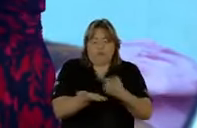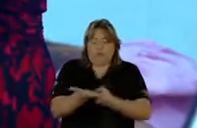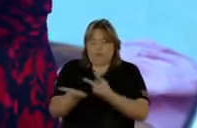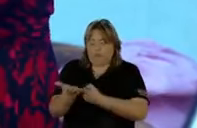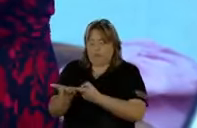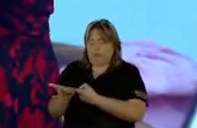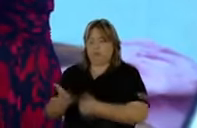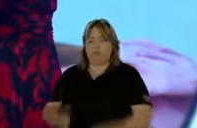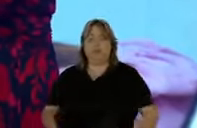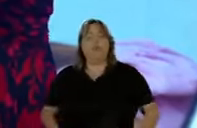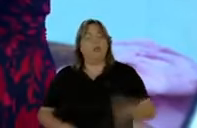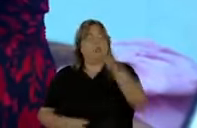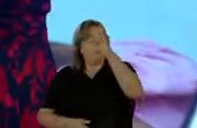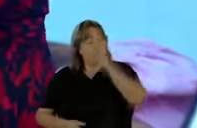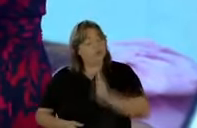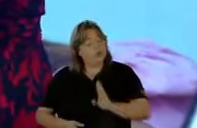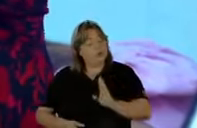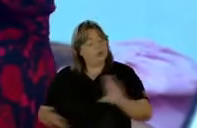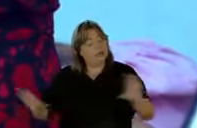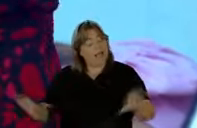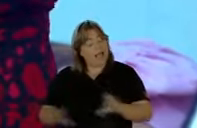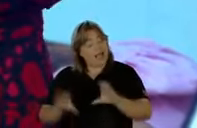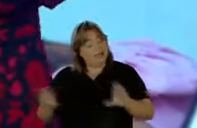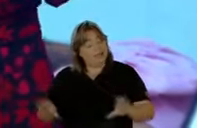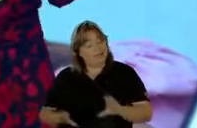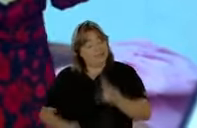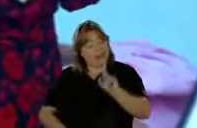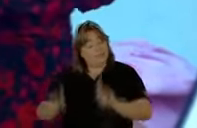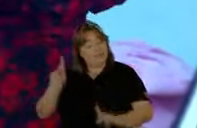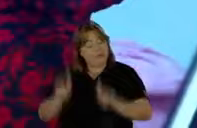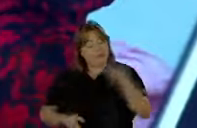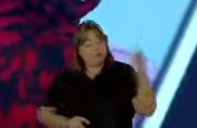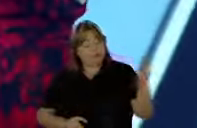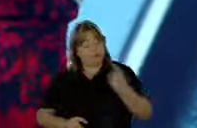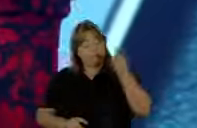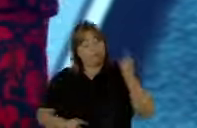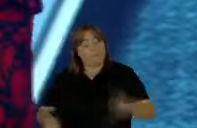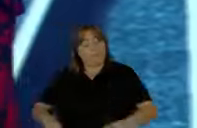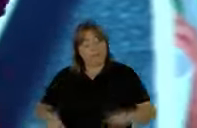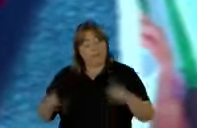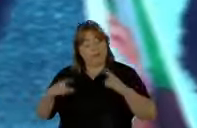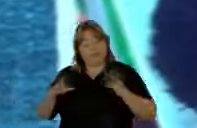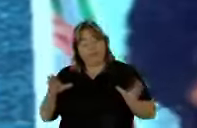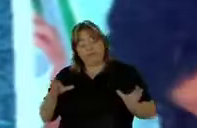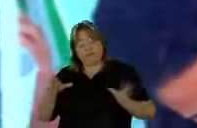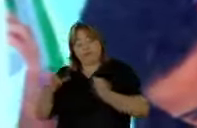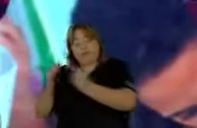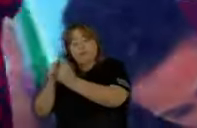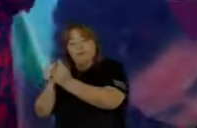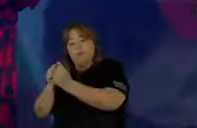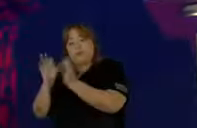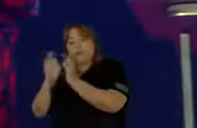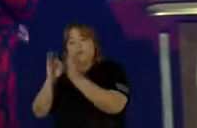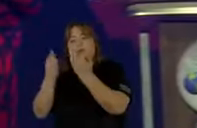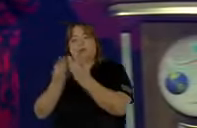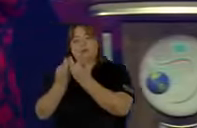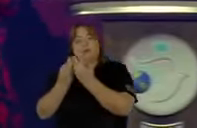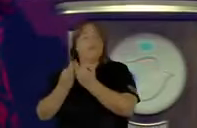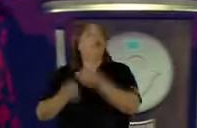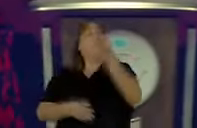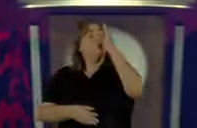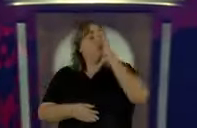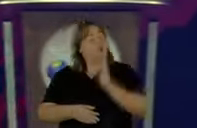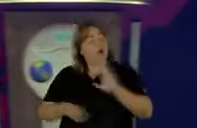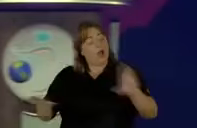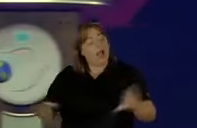peso. Dios hace habitar en familia a los desamparados. No sé si fue su caso, pero Dios hace habitar